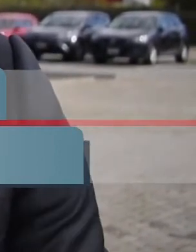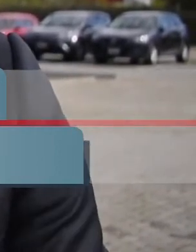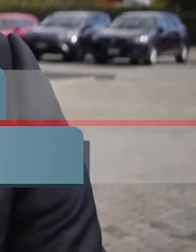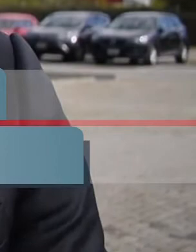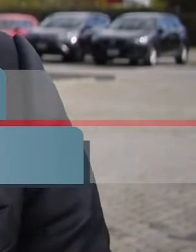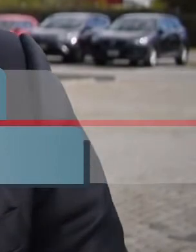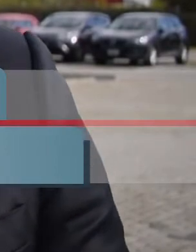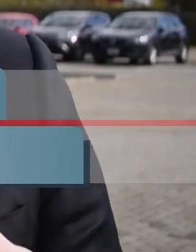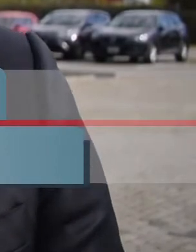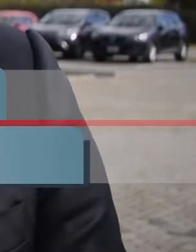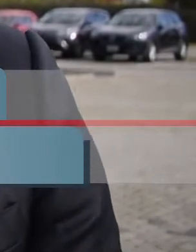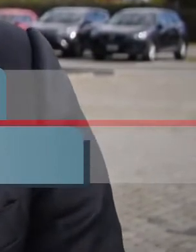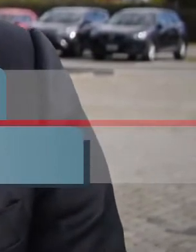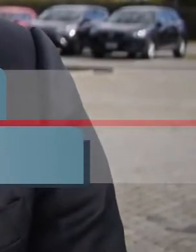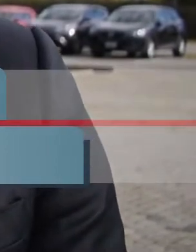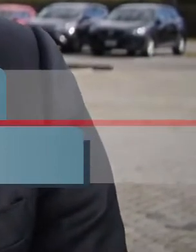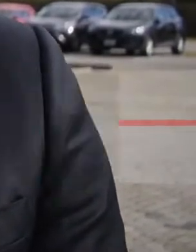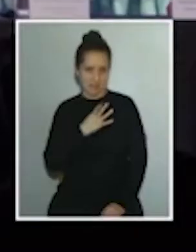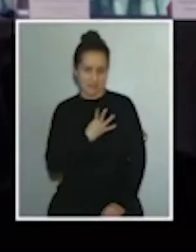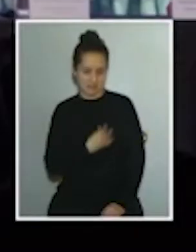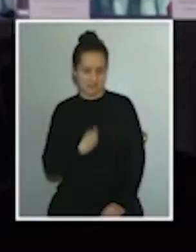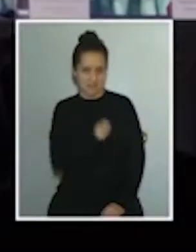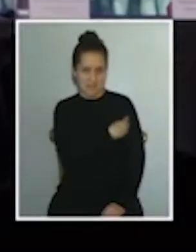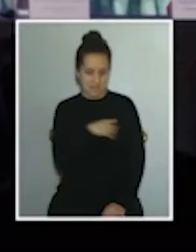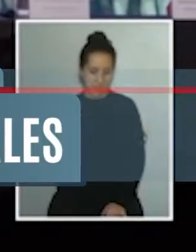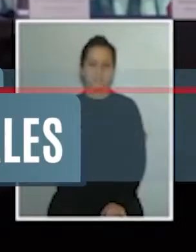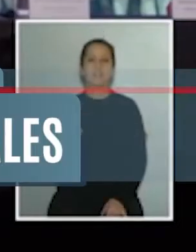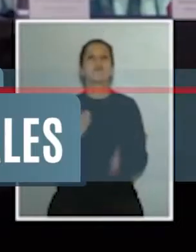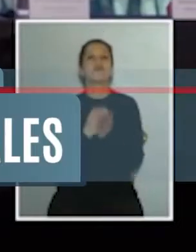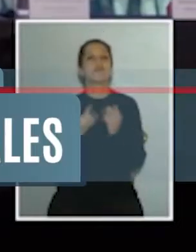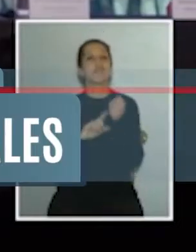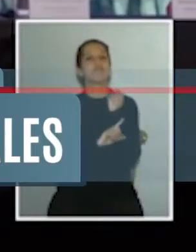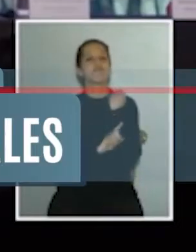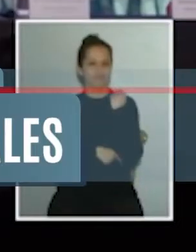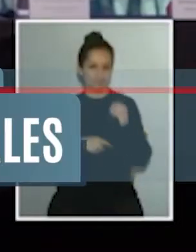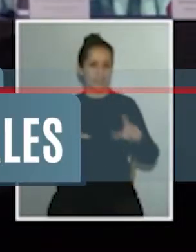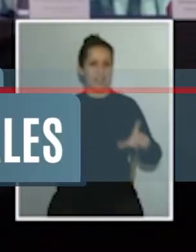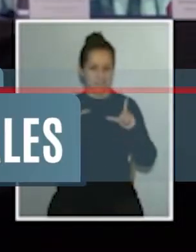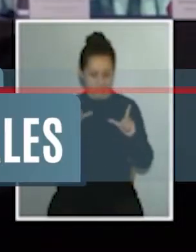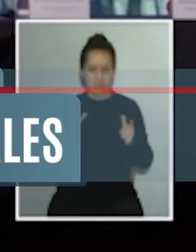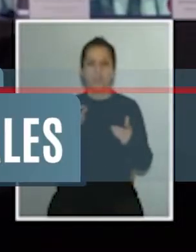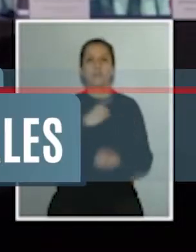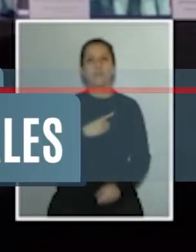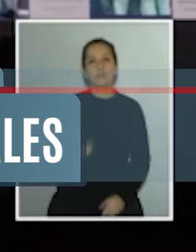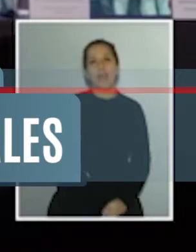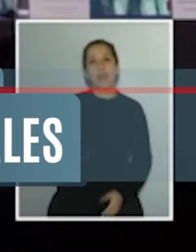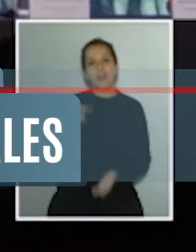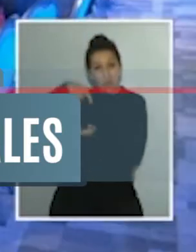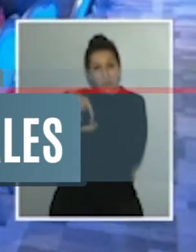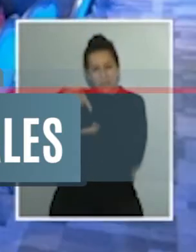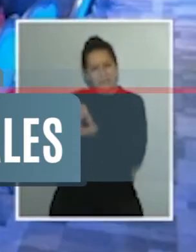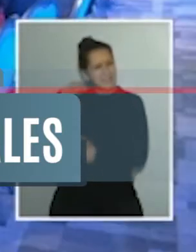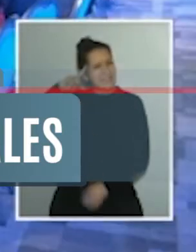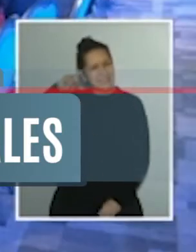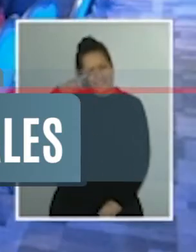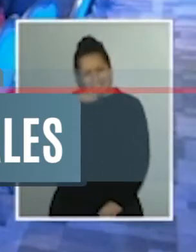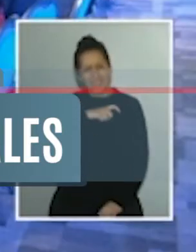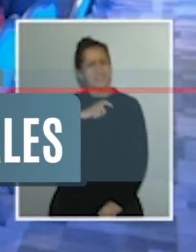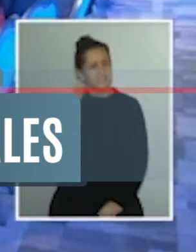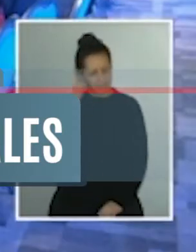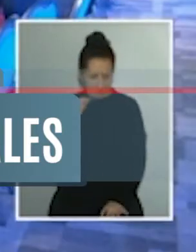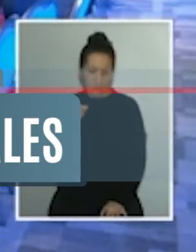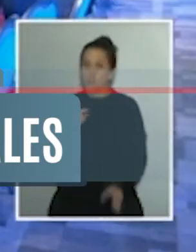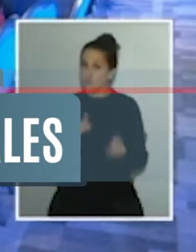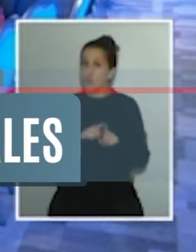materia de descentralización de poner los temas de las regiones este primer encuentro oficial de gobernadores concluyó este viernes con la